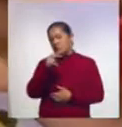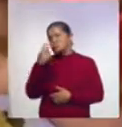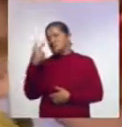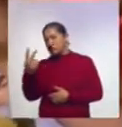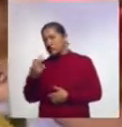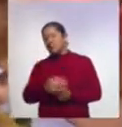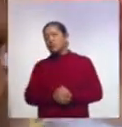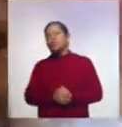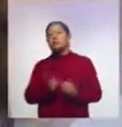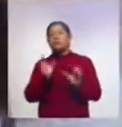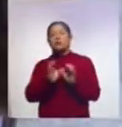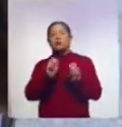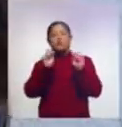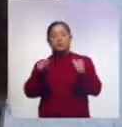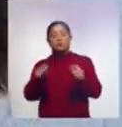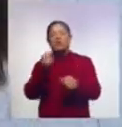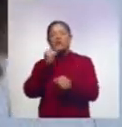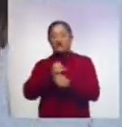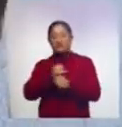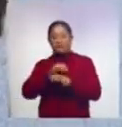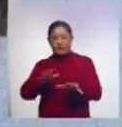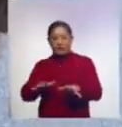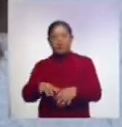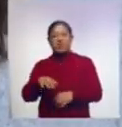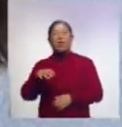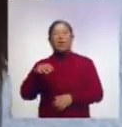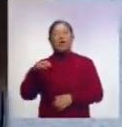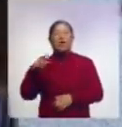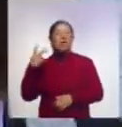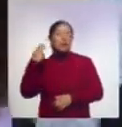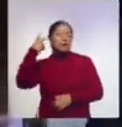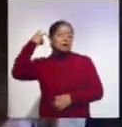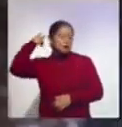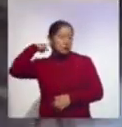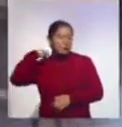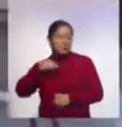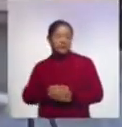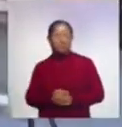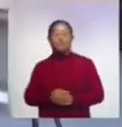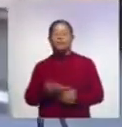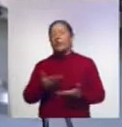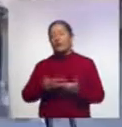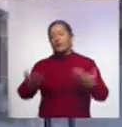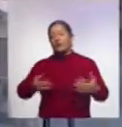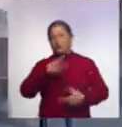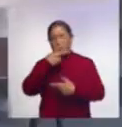los otorgó en las áreas de informática y estilismo. Ahora noticias, Belén Rodríguez.